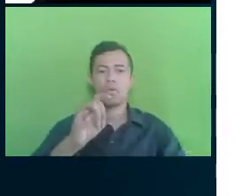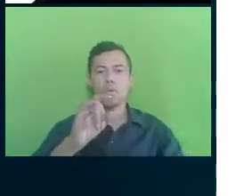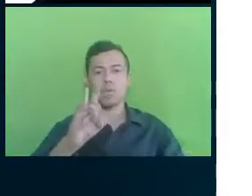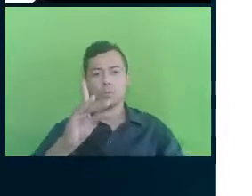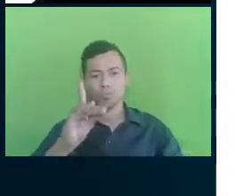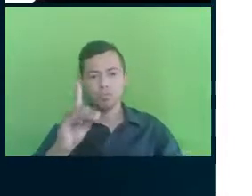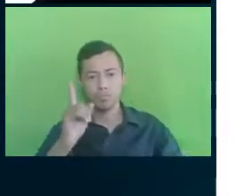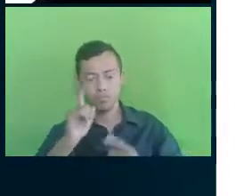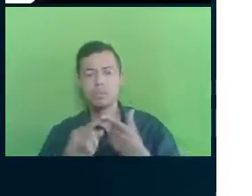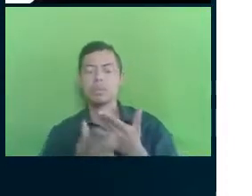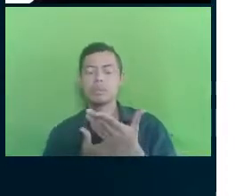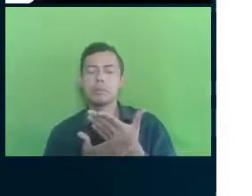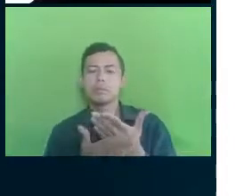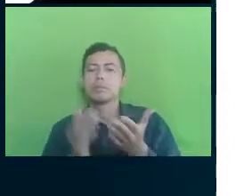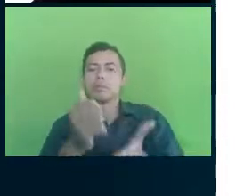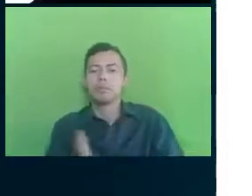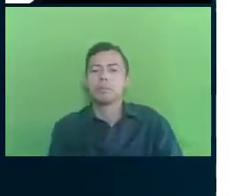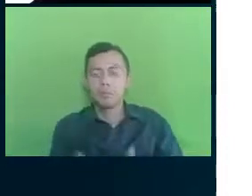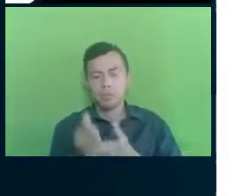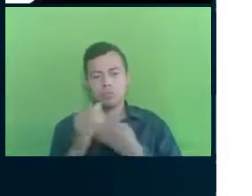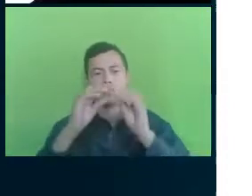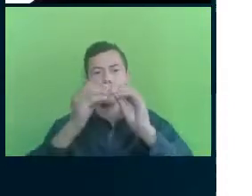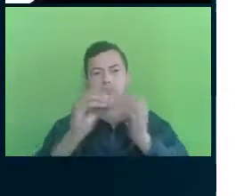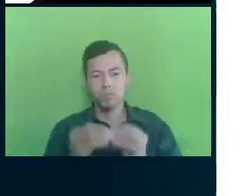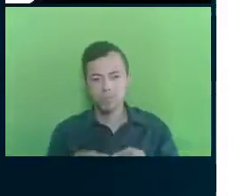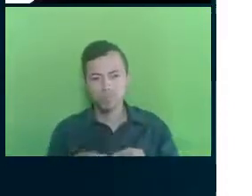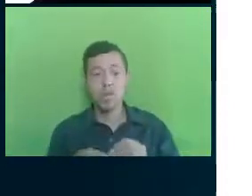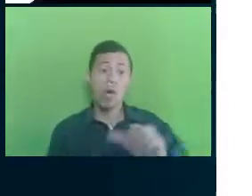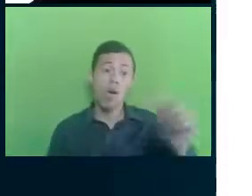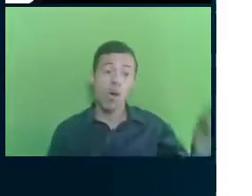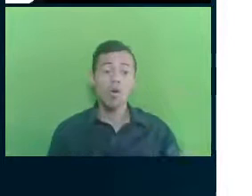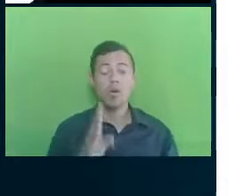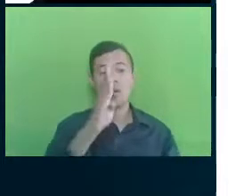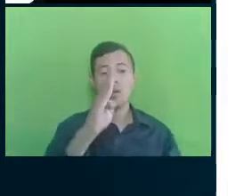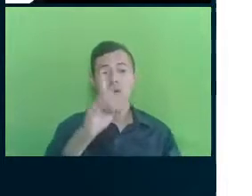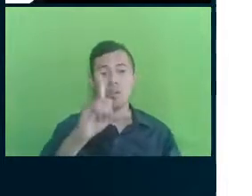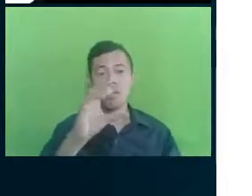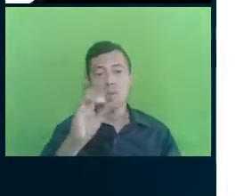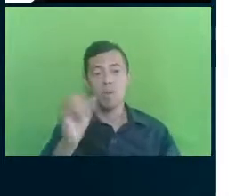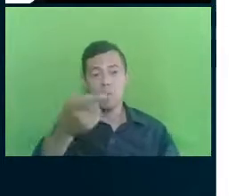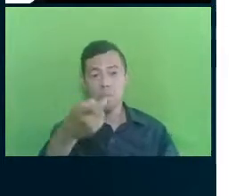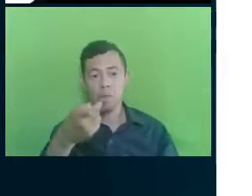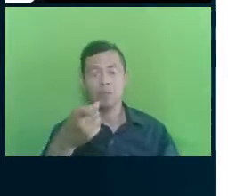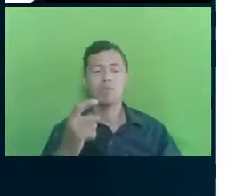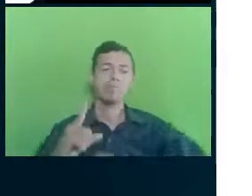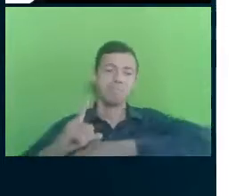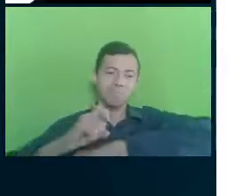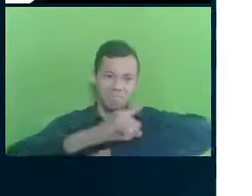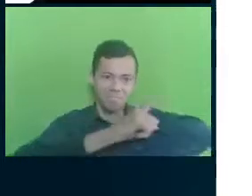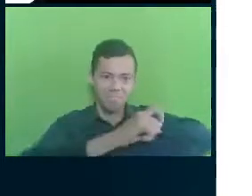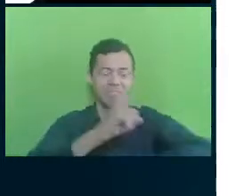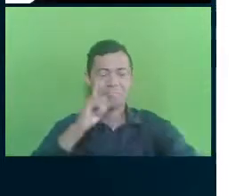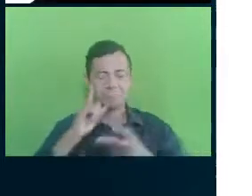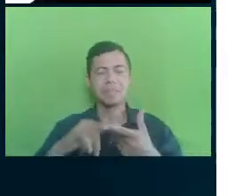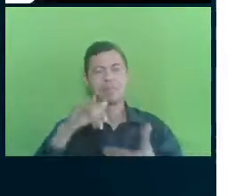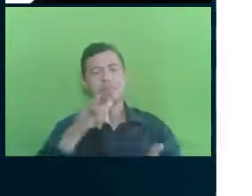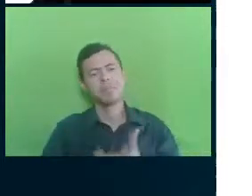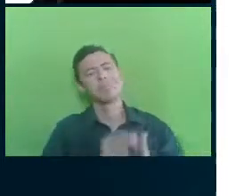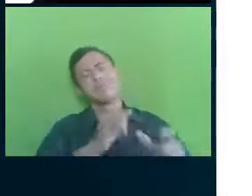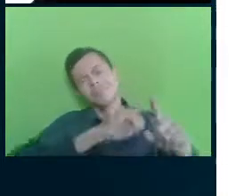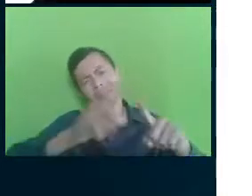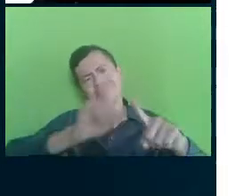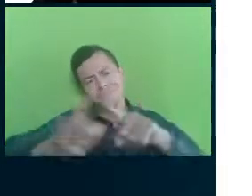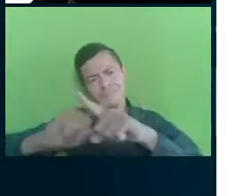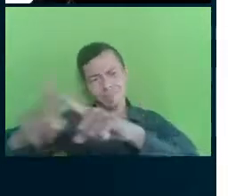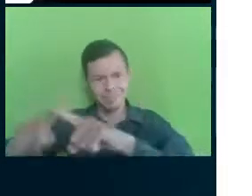poder desarrollar la inteligencia artificial. Están los blogs de inteligencia artificial de Google y hay una gran cantidad de comunidades que nosotros hemos desarrollado para